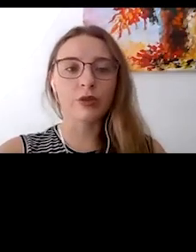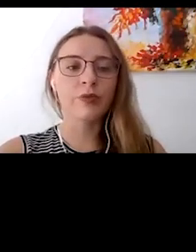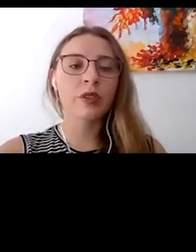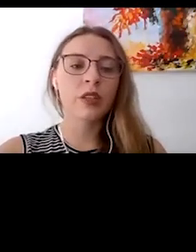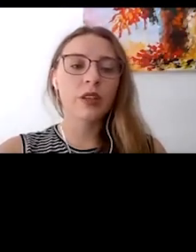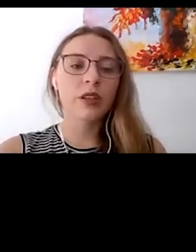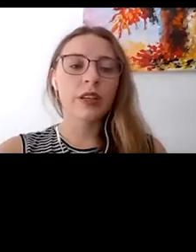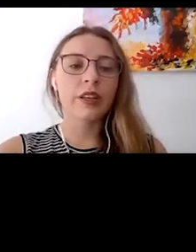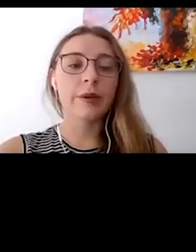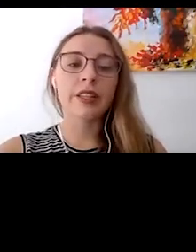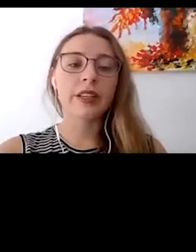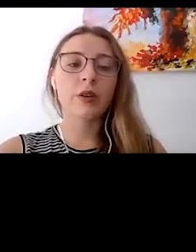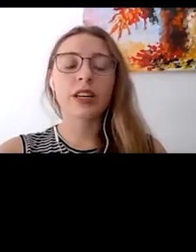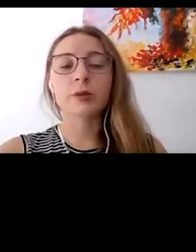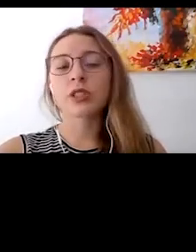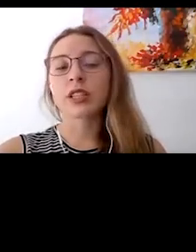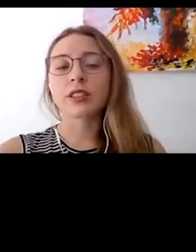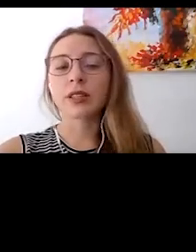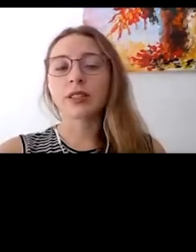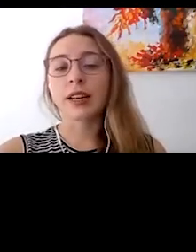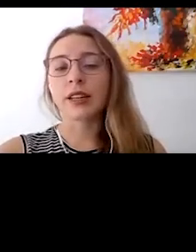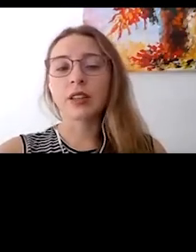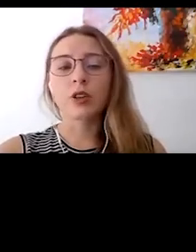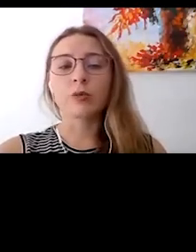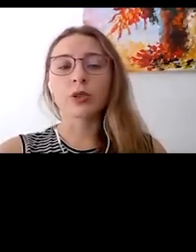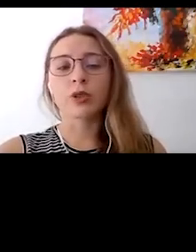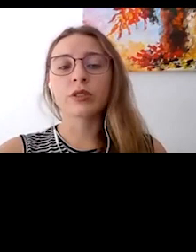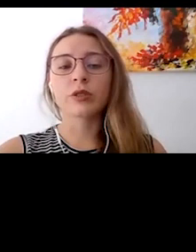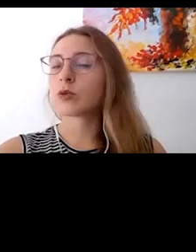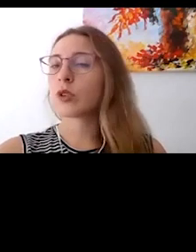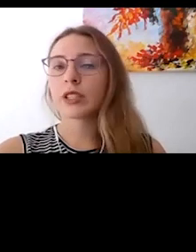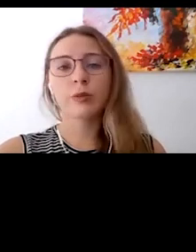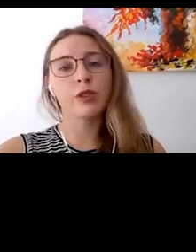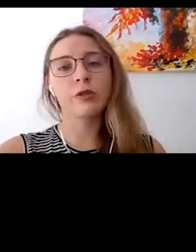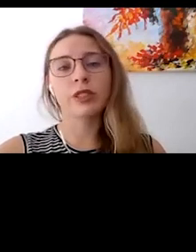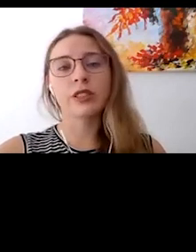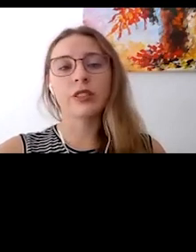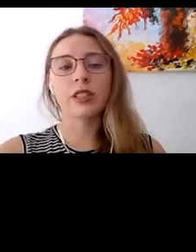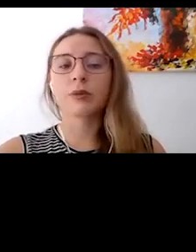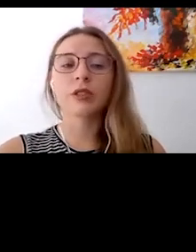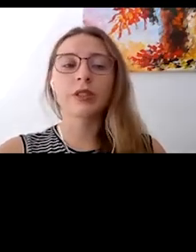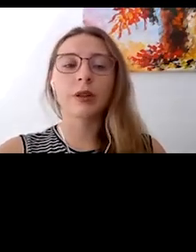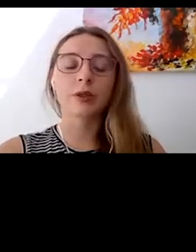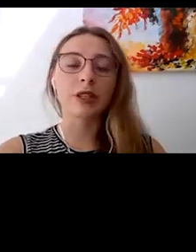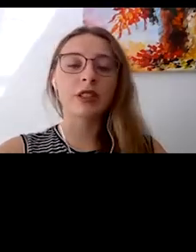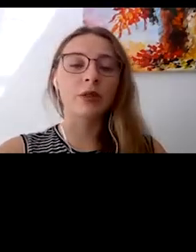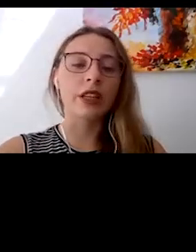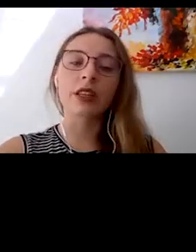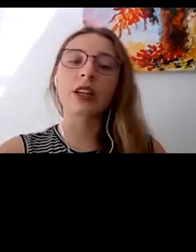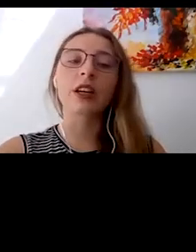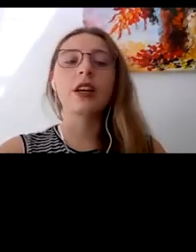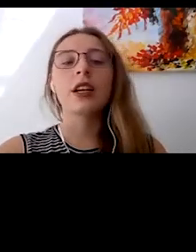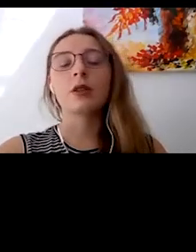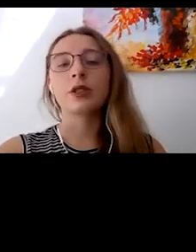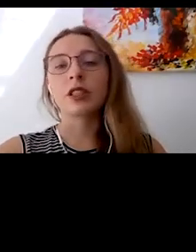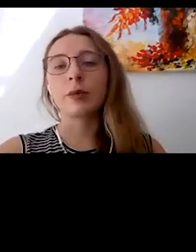auxilios. Deben integrar organismos que les establece la ley, como son todas las comisiones mixtas, la Comisión Mixta de Seguridad e